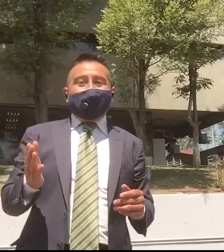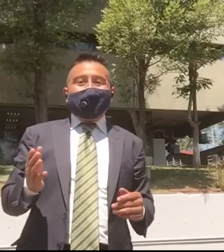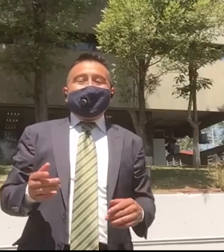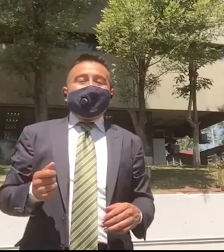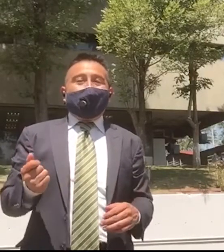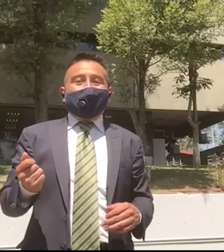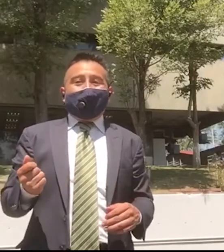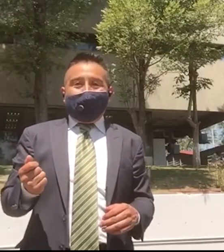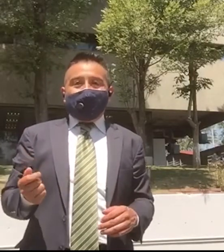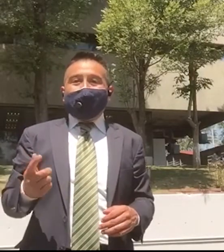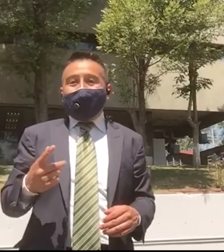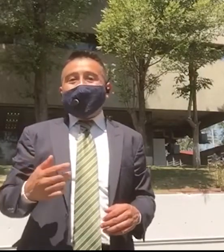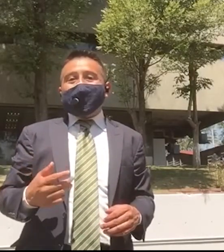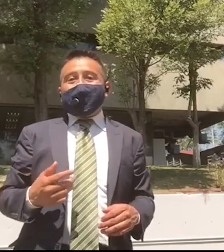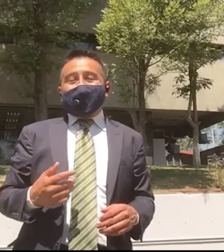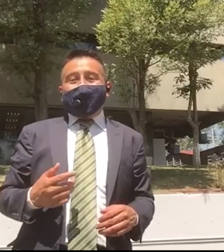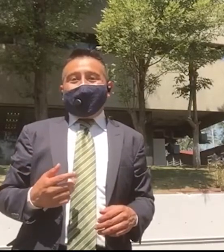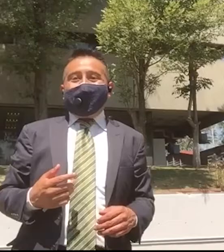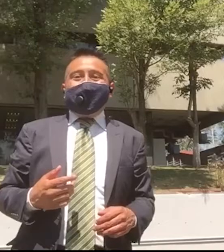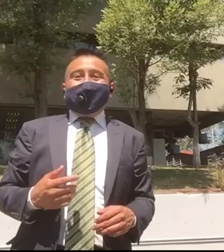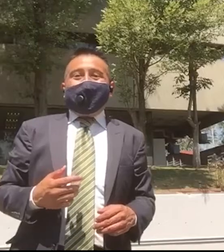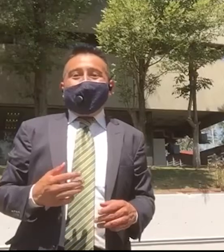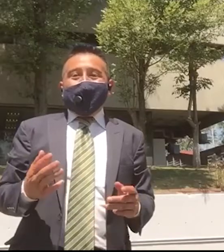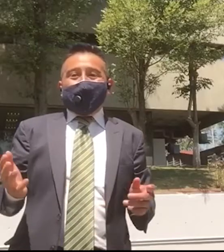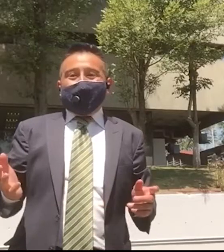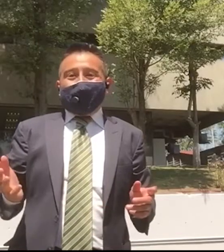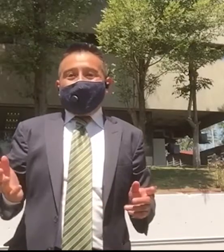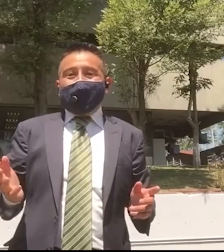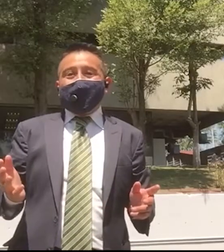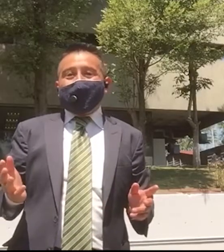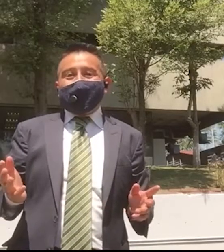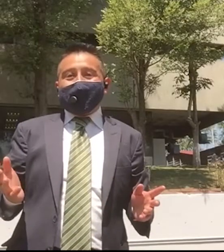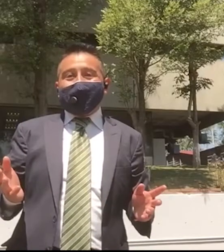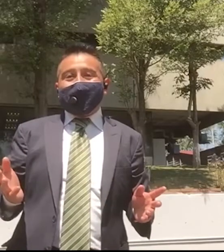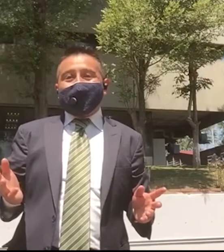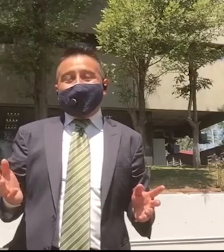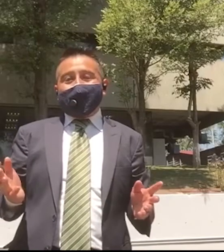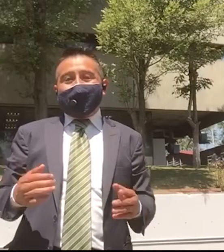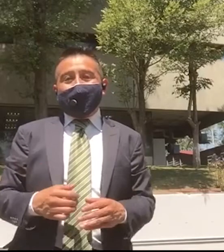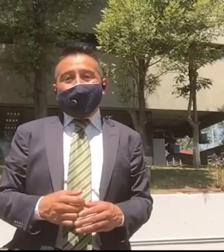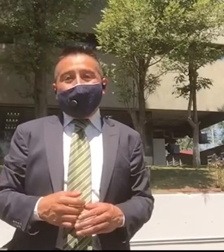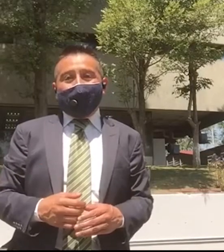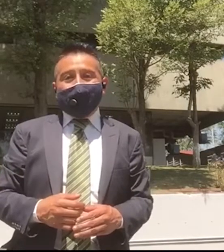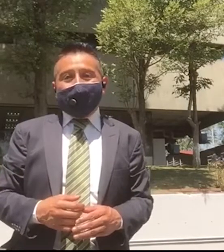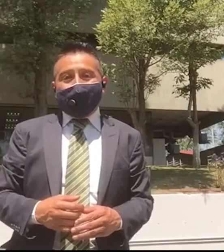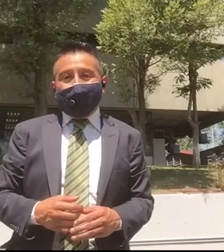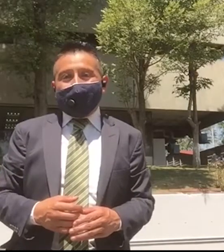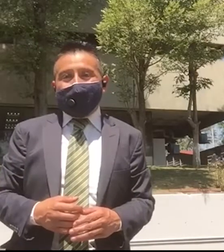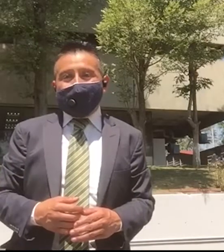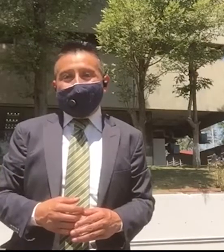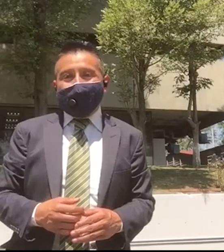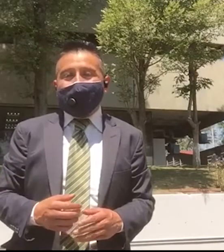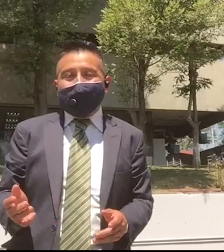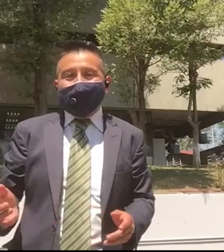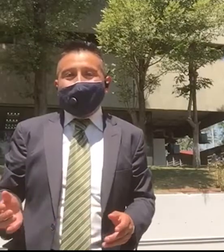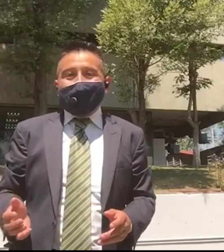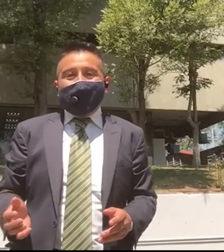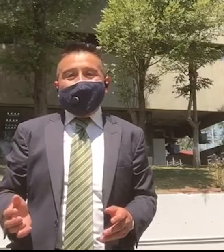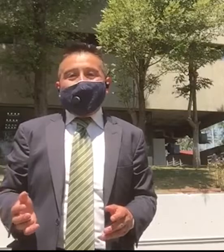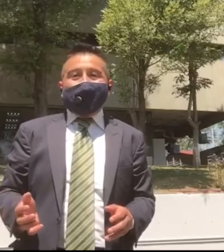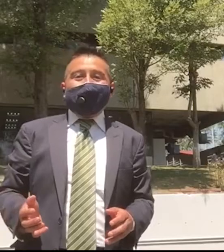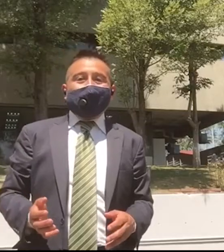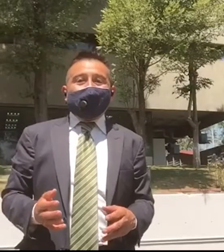estrategia para parar estos altos precios de las gasolinas que se están dando en estos últimos días,